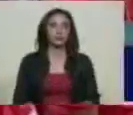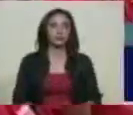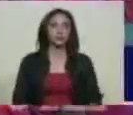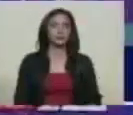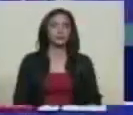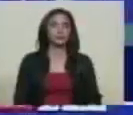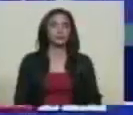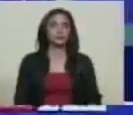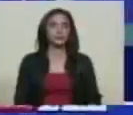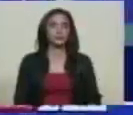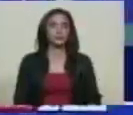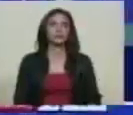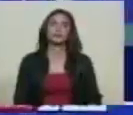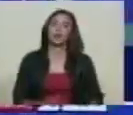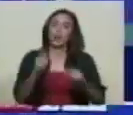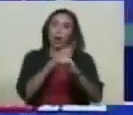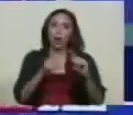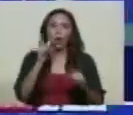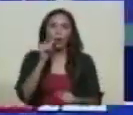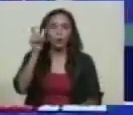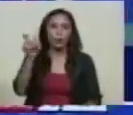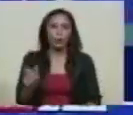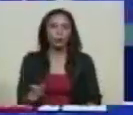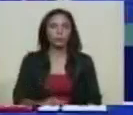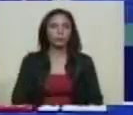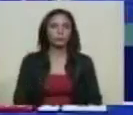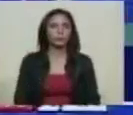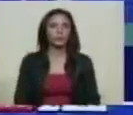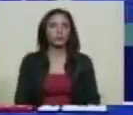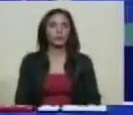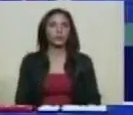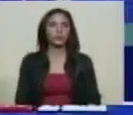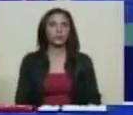Compañero Douglas Hover.